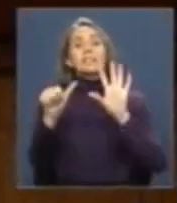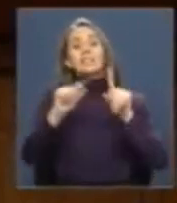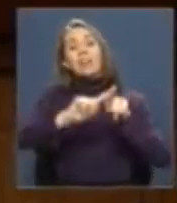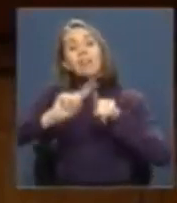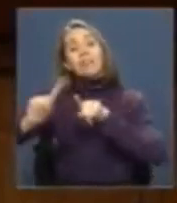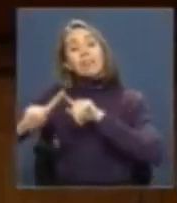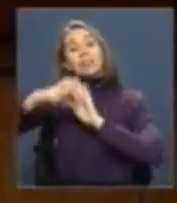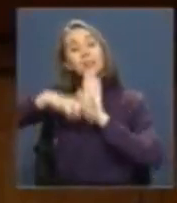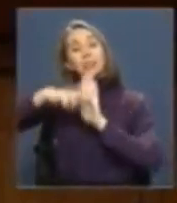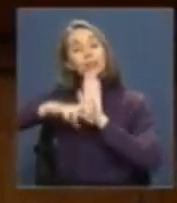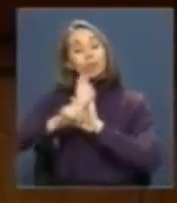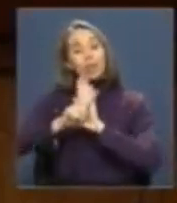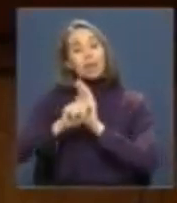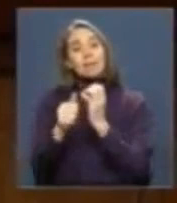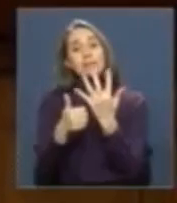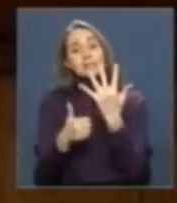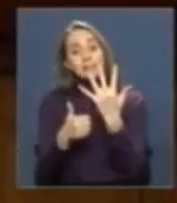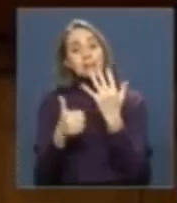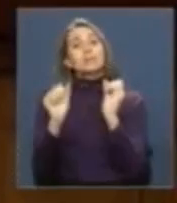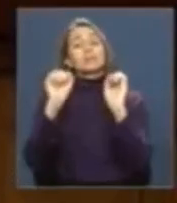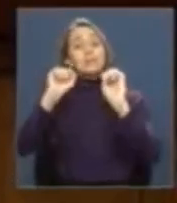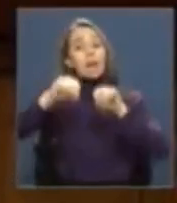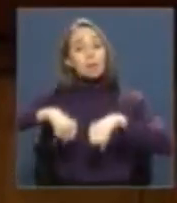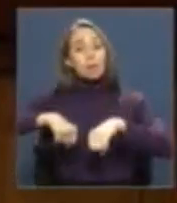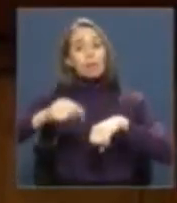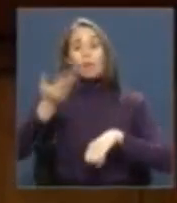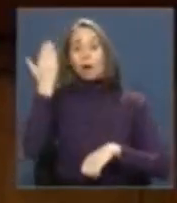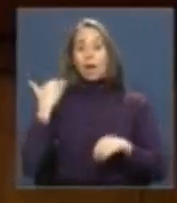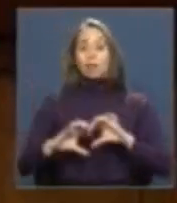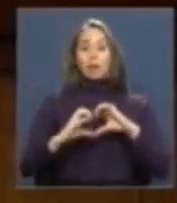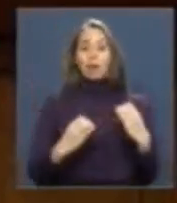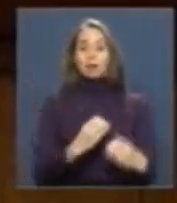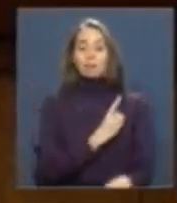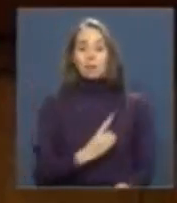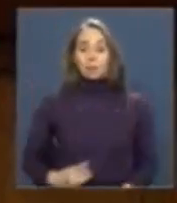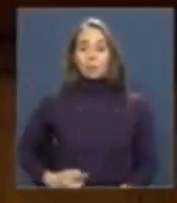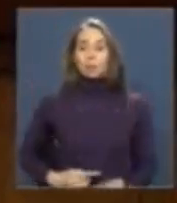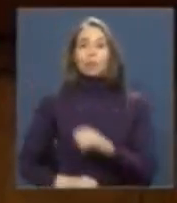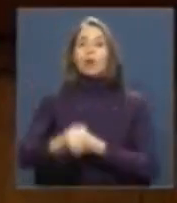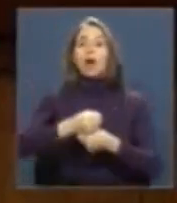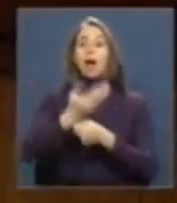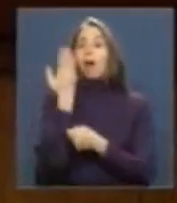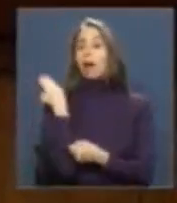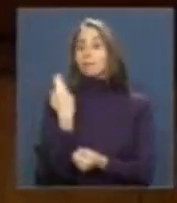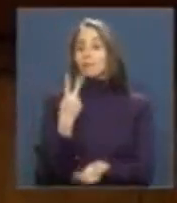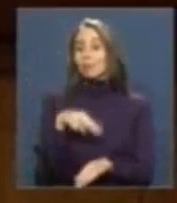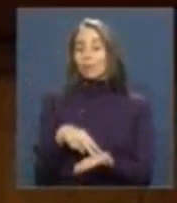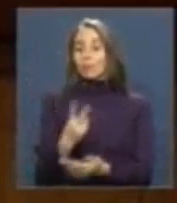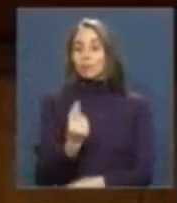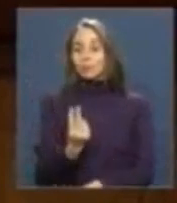que fueron aprobadas por esta cámara de diputados- el año 2012